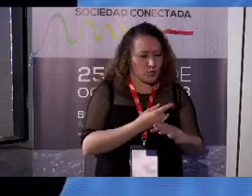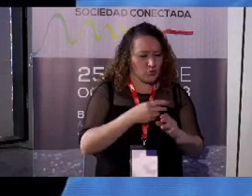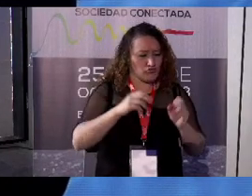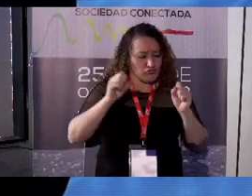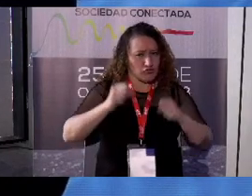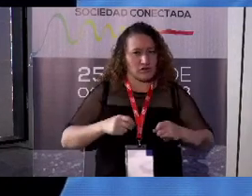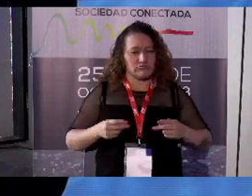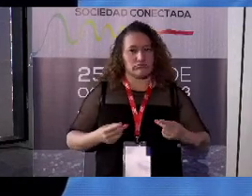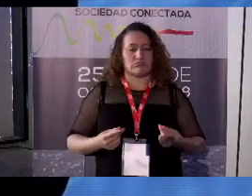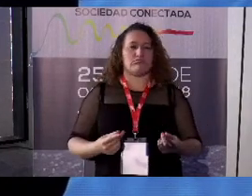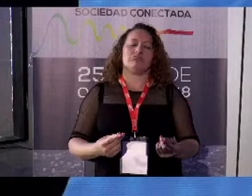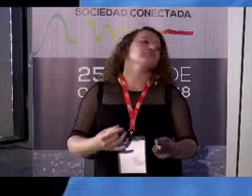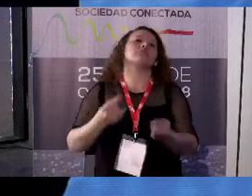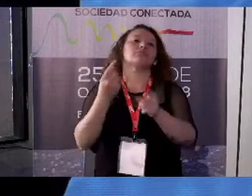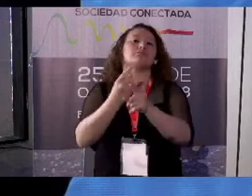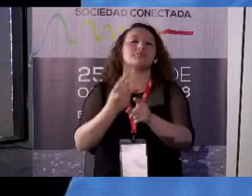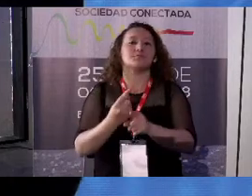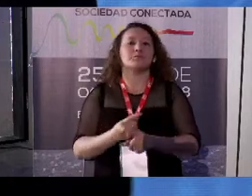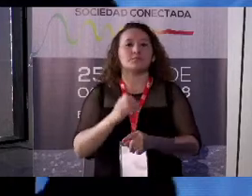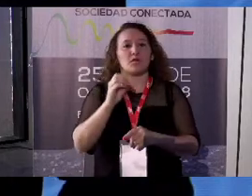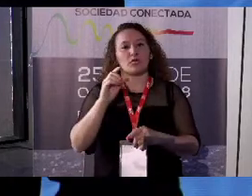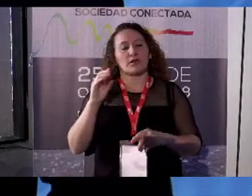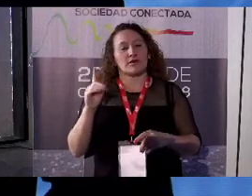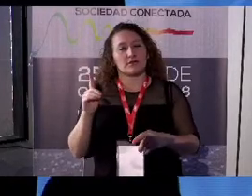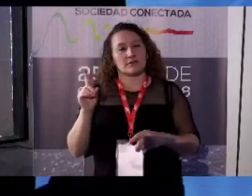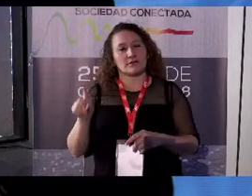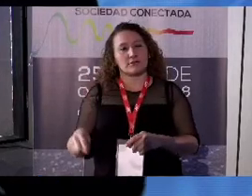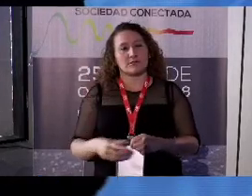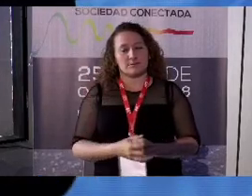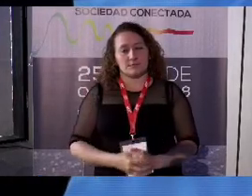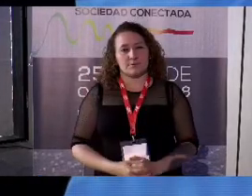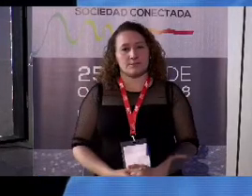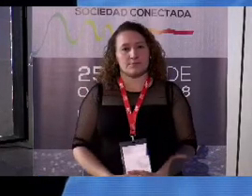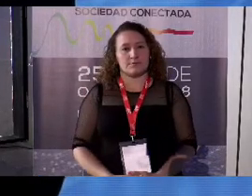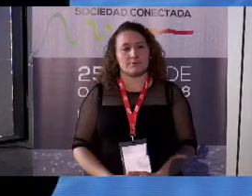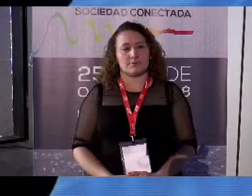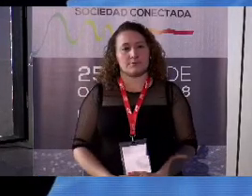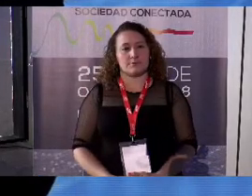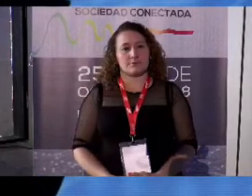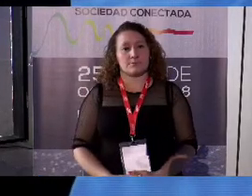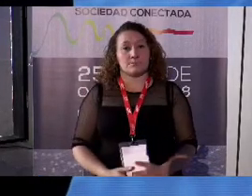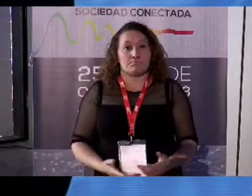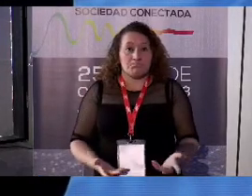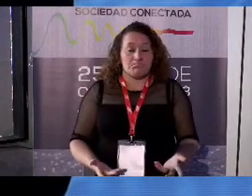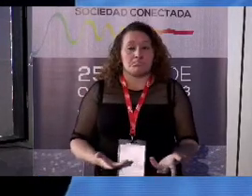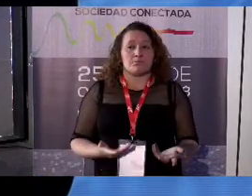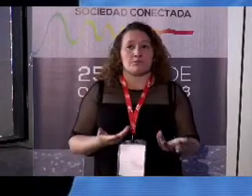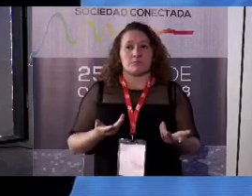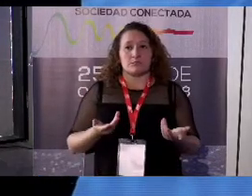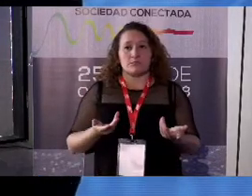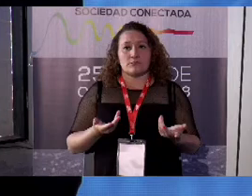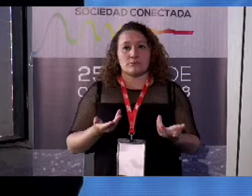acelerar el cumplimiento de los ods sin embargo eh